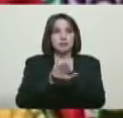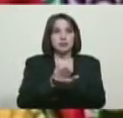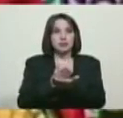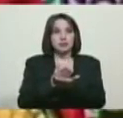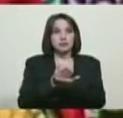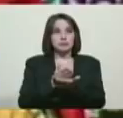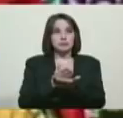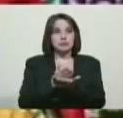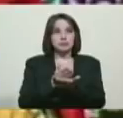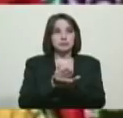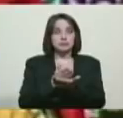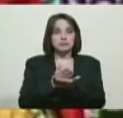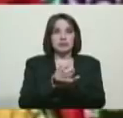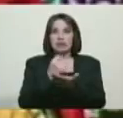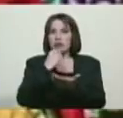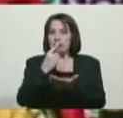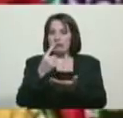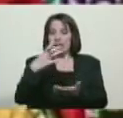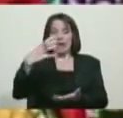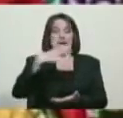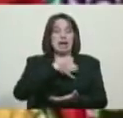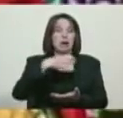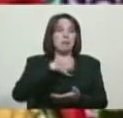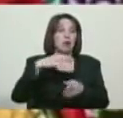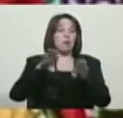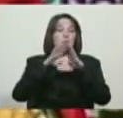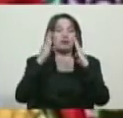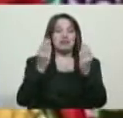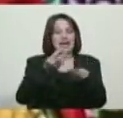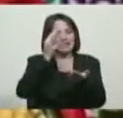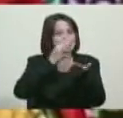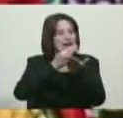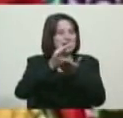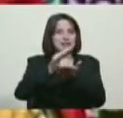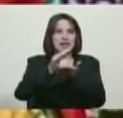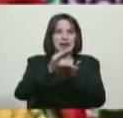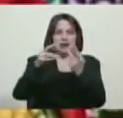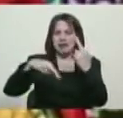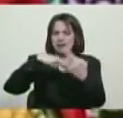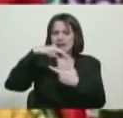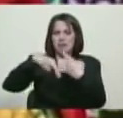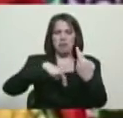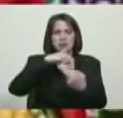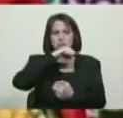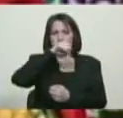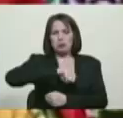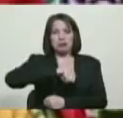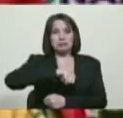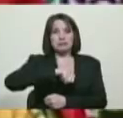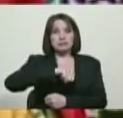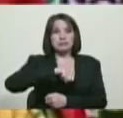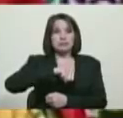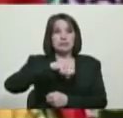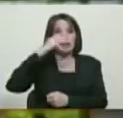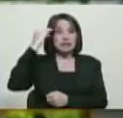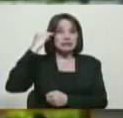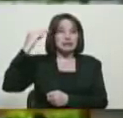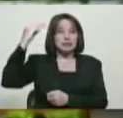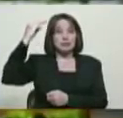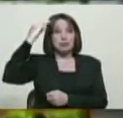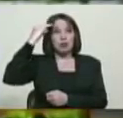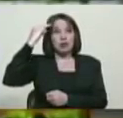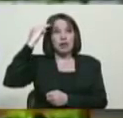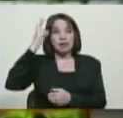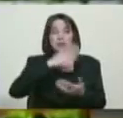bueno, yo diría que es el campeón mundial de la lealtad revolucionaria a la memoria de nuestro